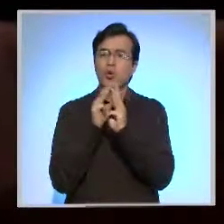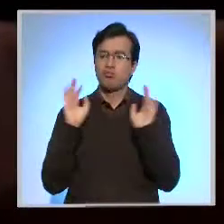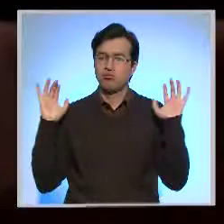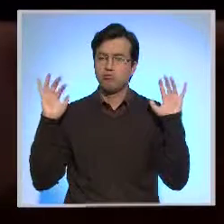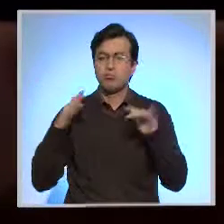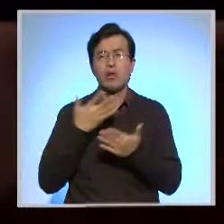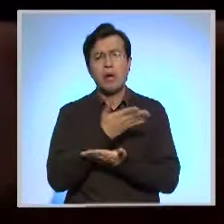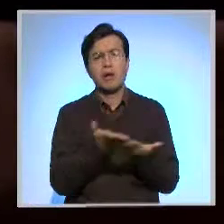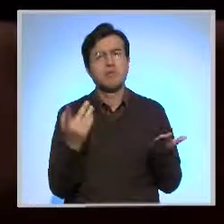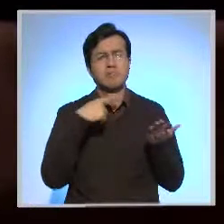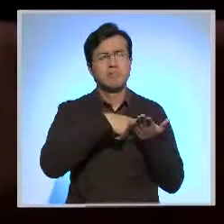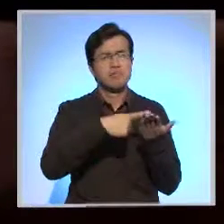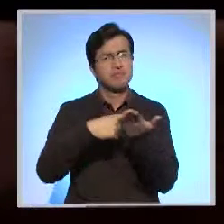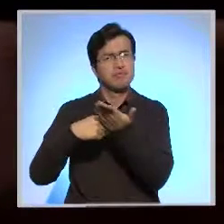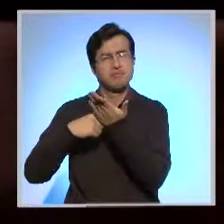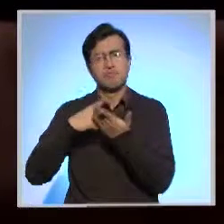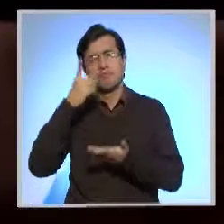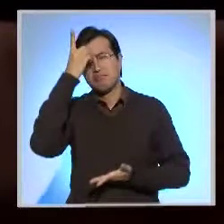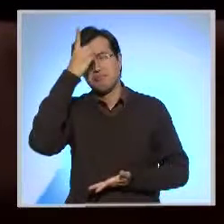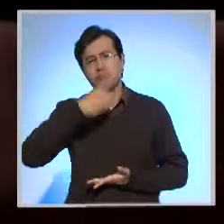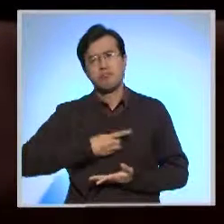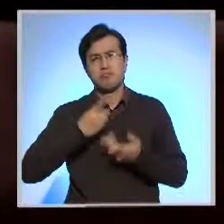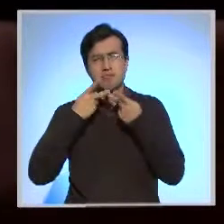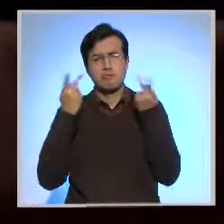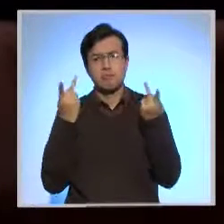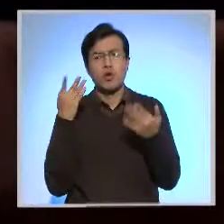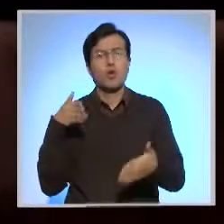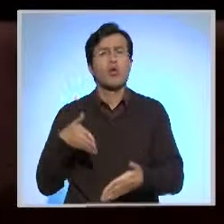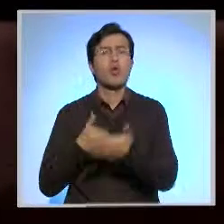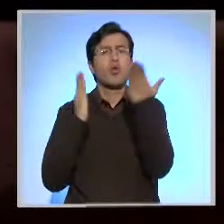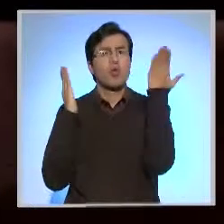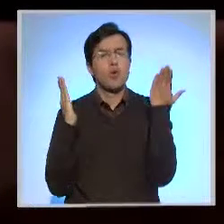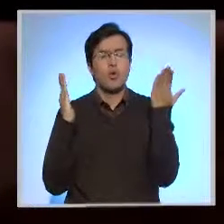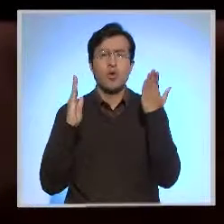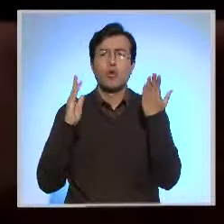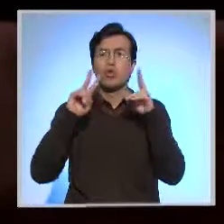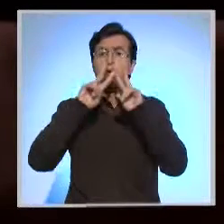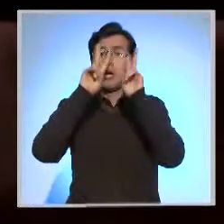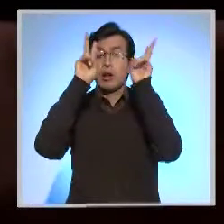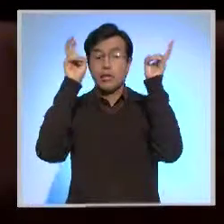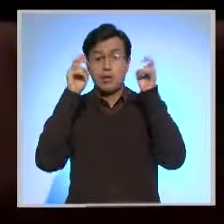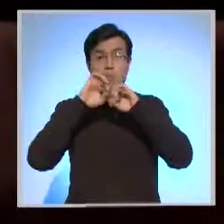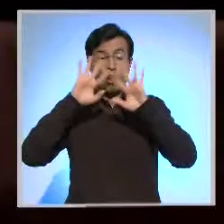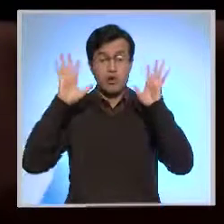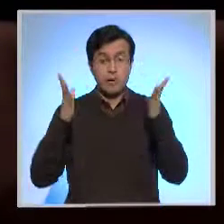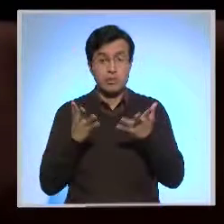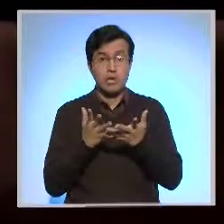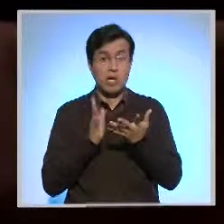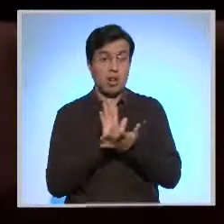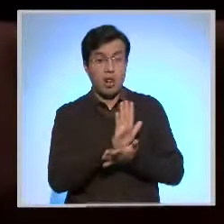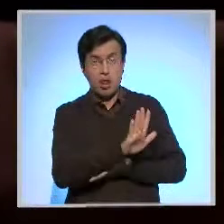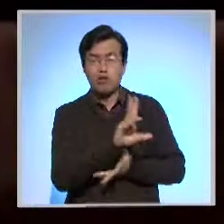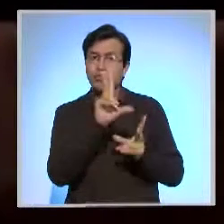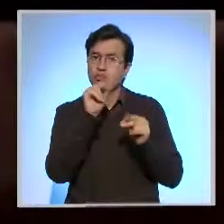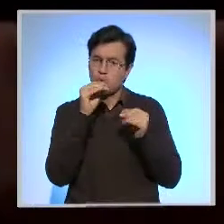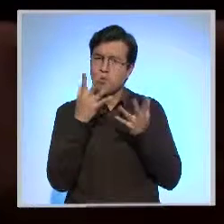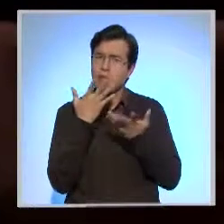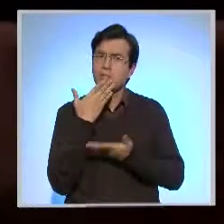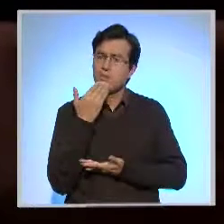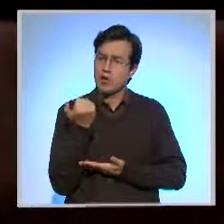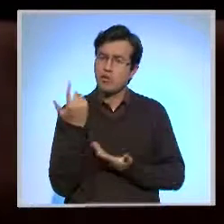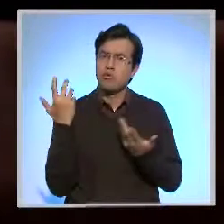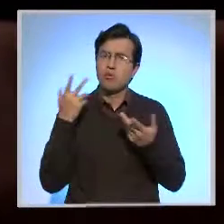el cual se debatieron alternativas populares para enfrentar la globalización excluyente como la perspectiva de construir una alternativa